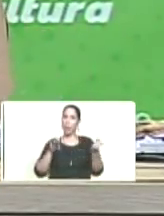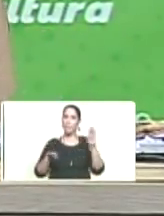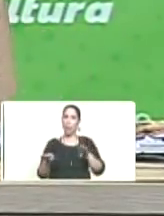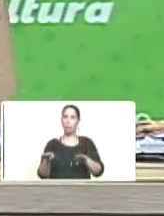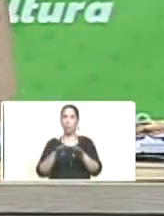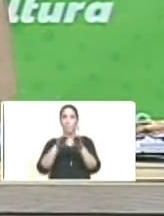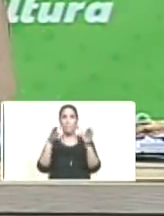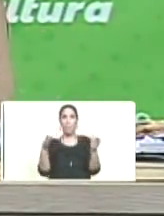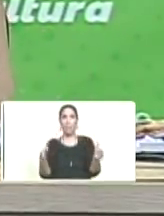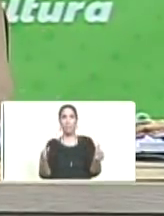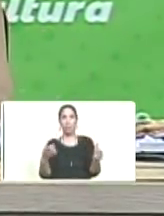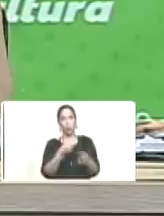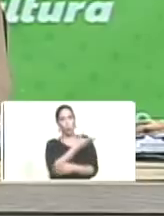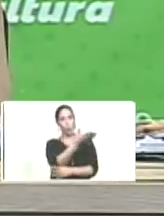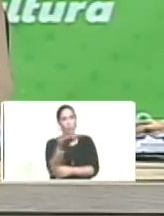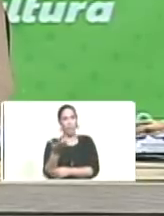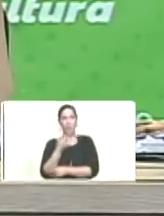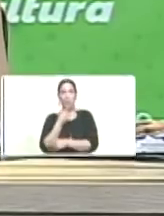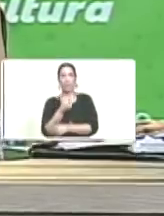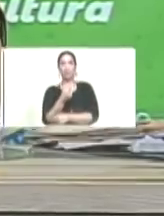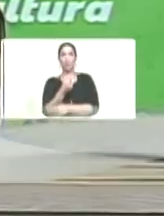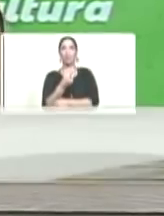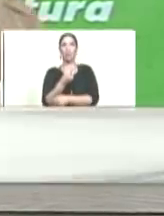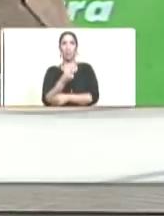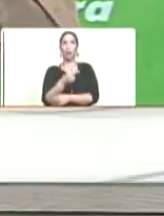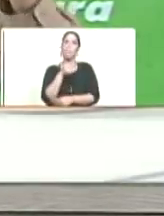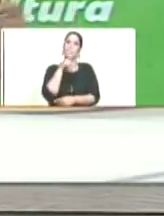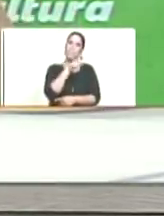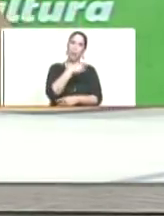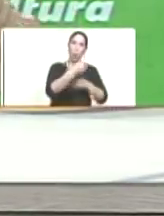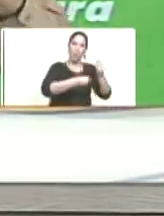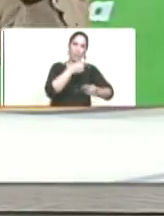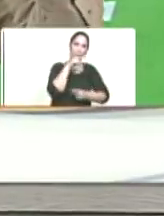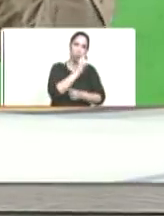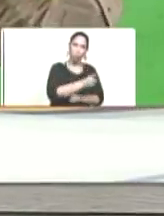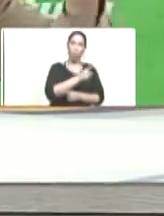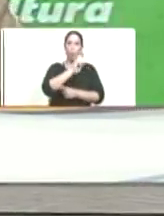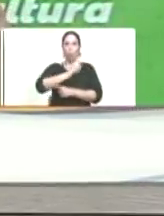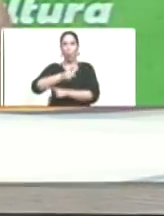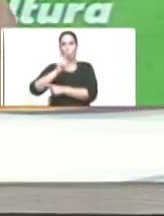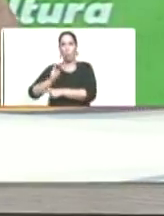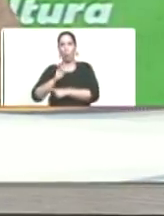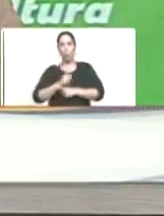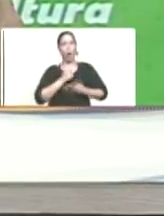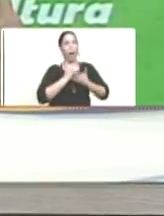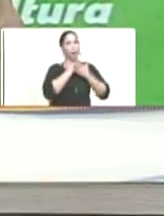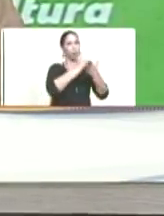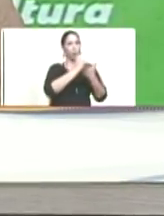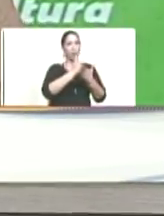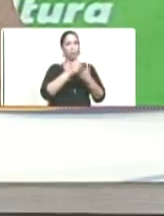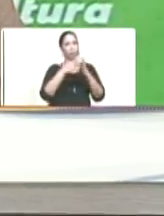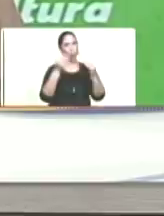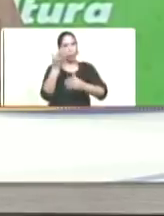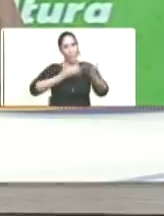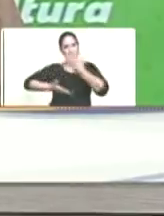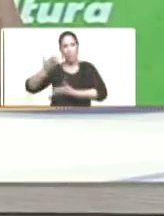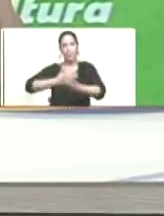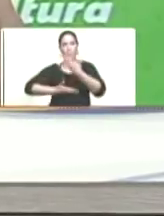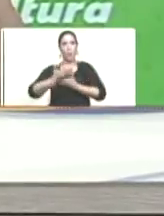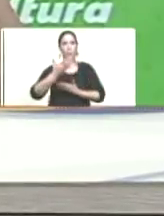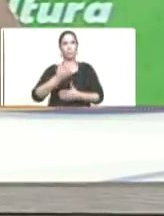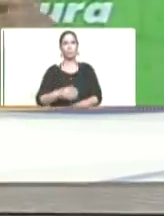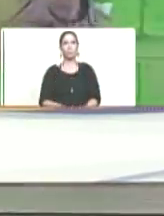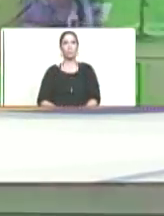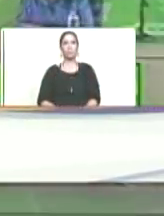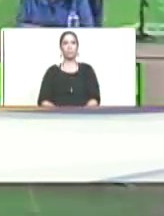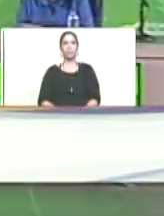mesa y ya ustedes podrán decir, vamos a hacer esto aquí, vamos a hacer esto allá, podemos ayudar aquí, podemos ayudar allá.